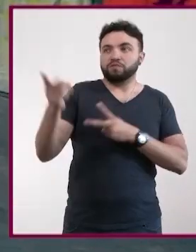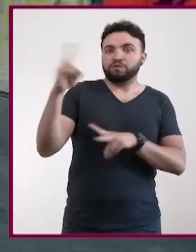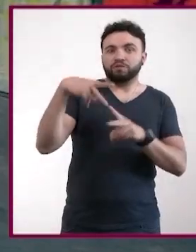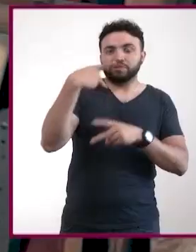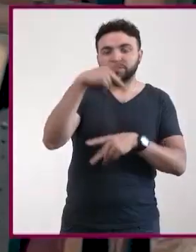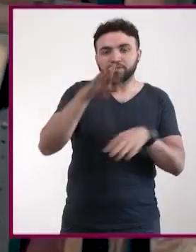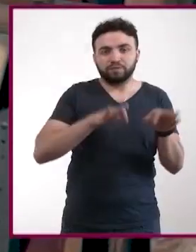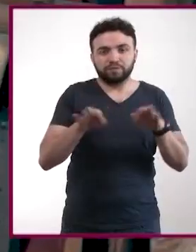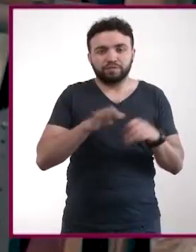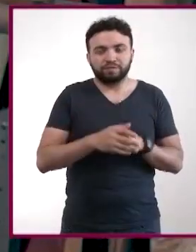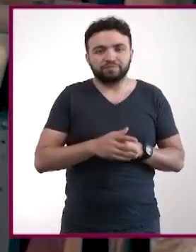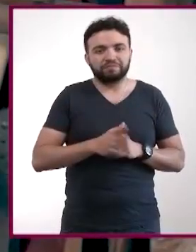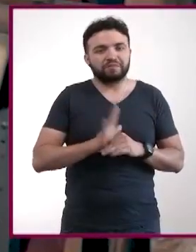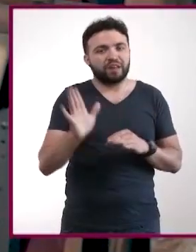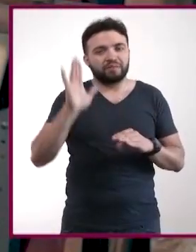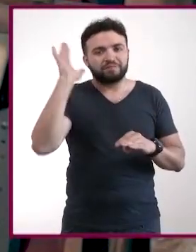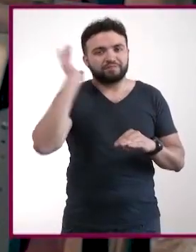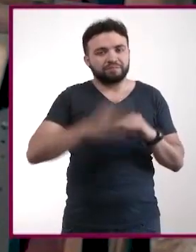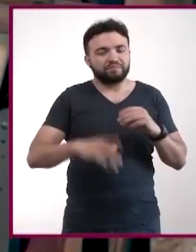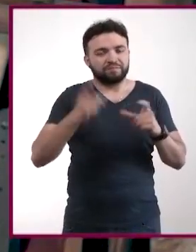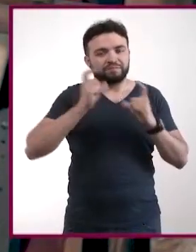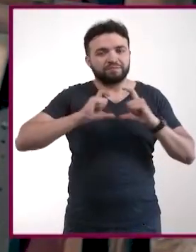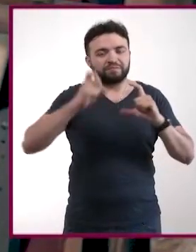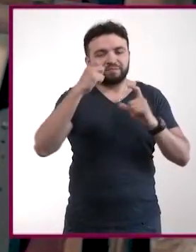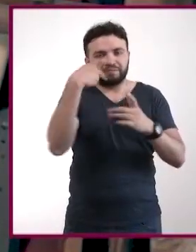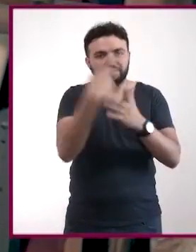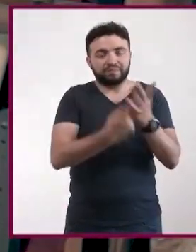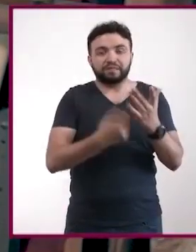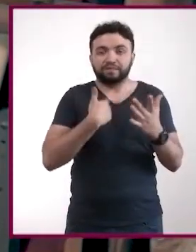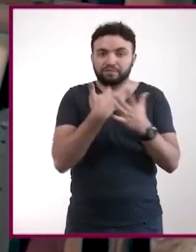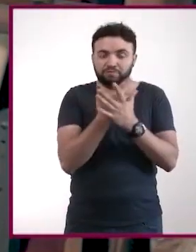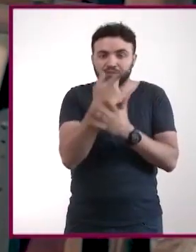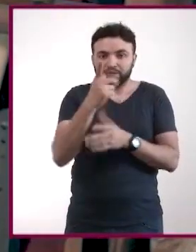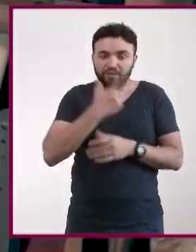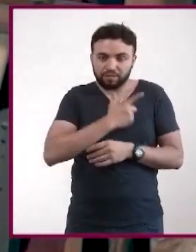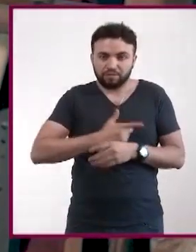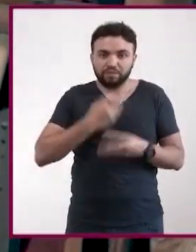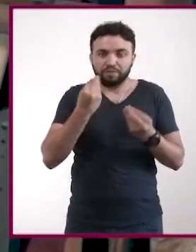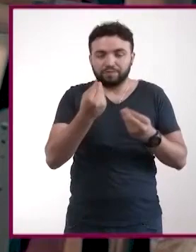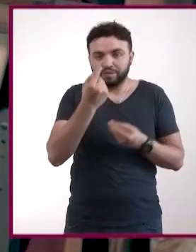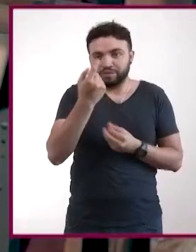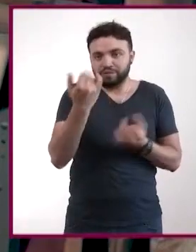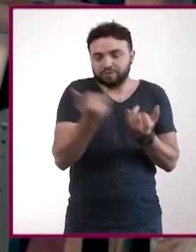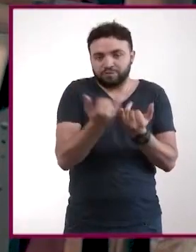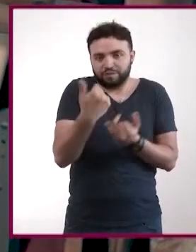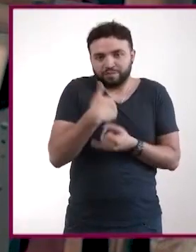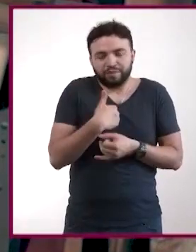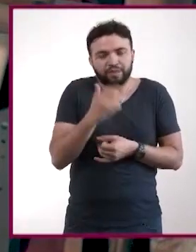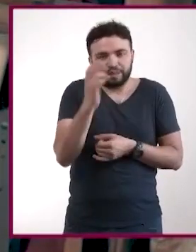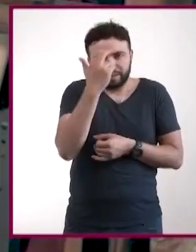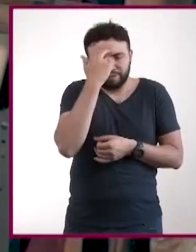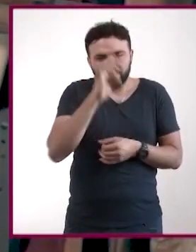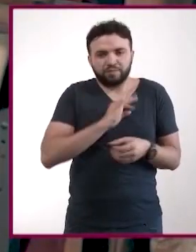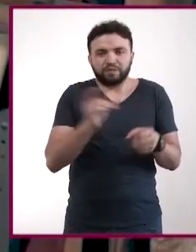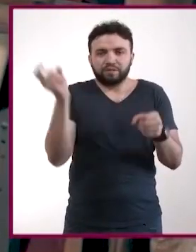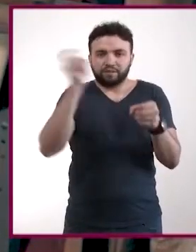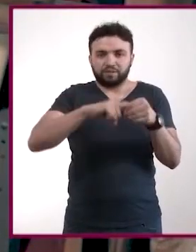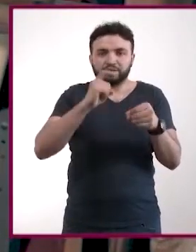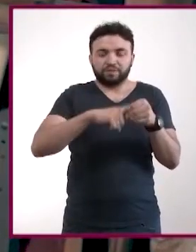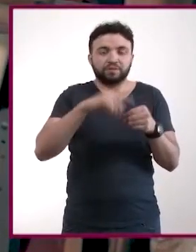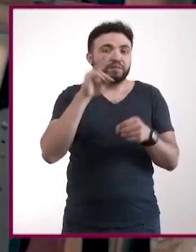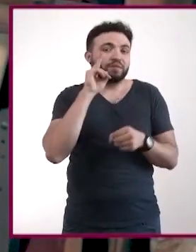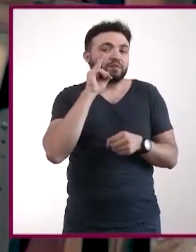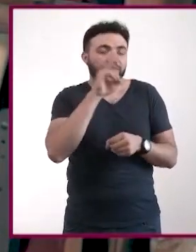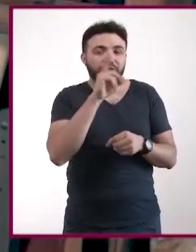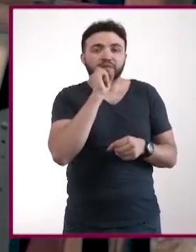trabajo. Hemos llegado al final de este programa. Esperamos que les haya gustado tanto como a nosotros. Y les recuerdo que pueden volver a verlo en